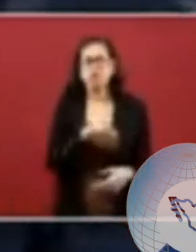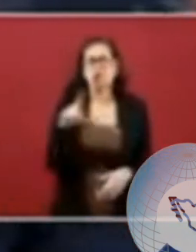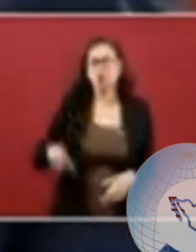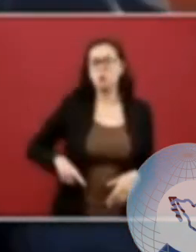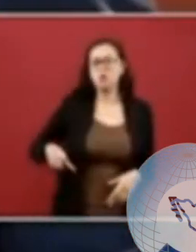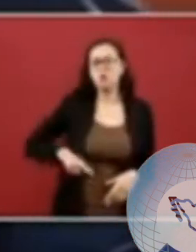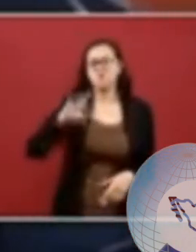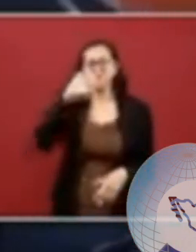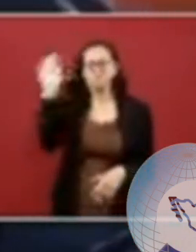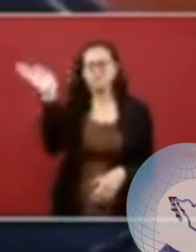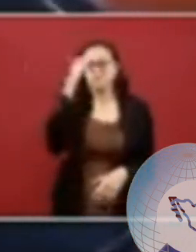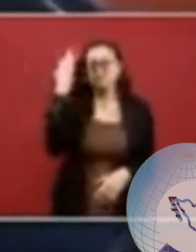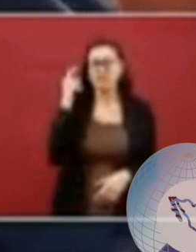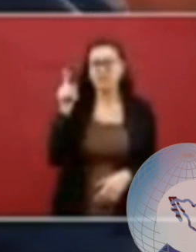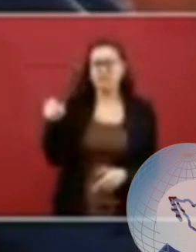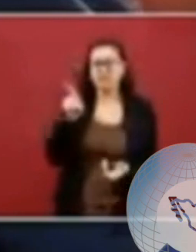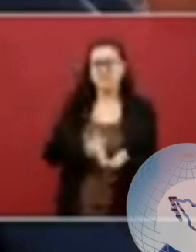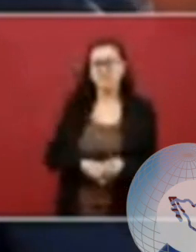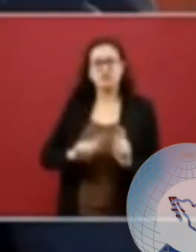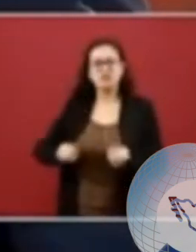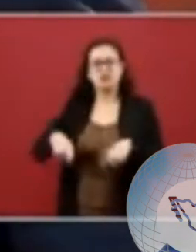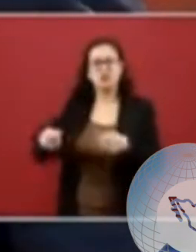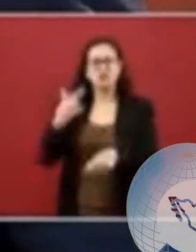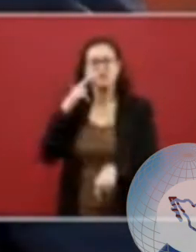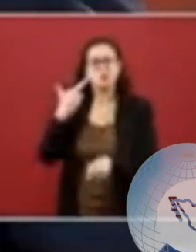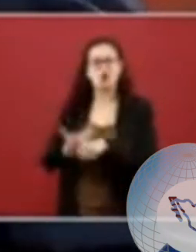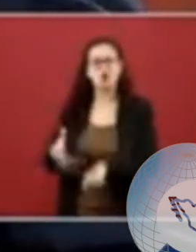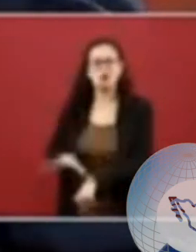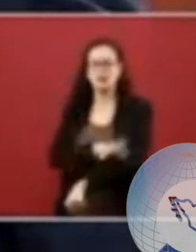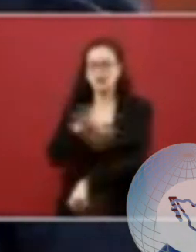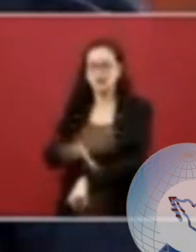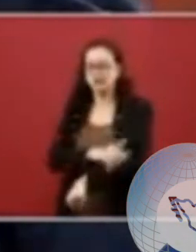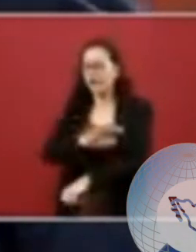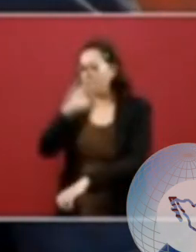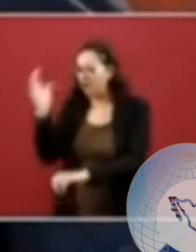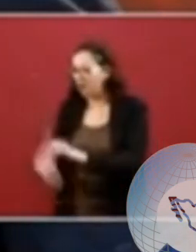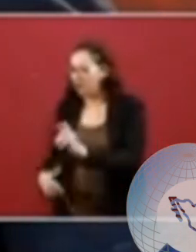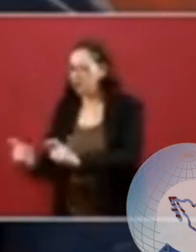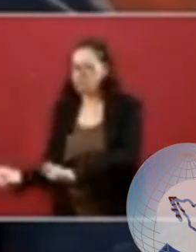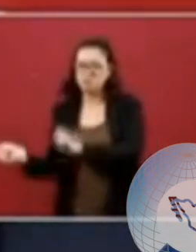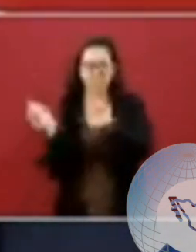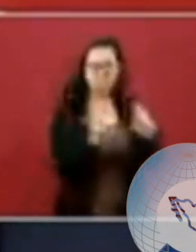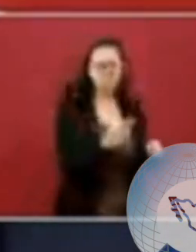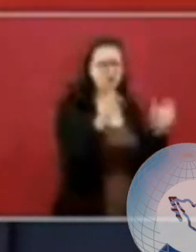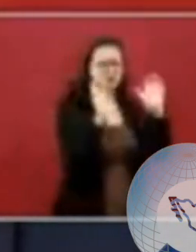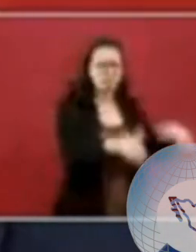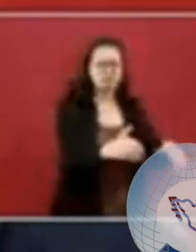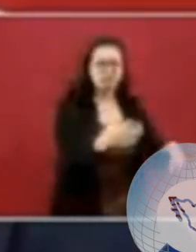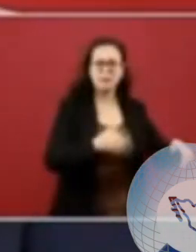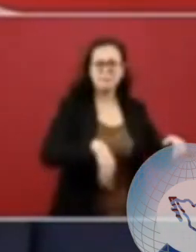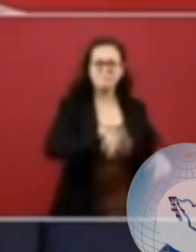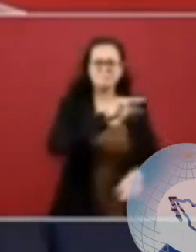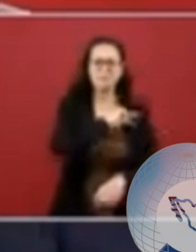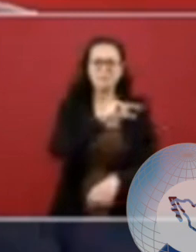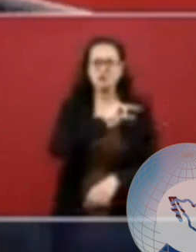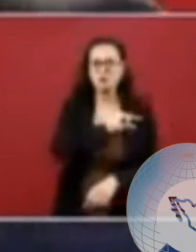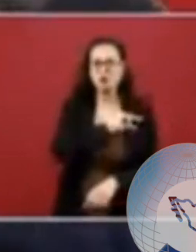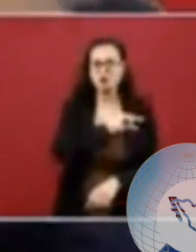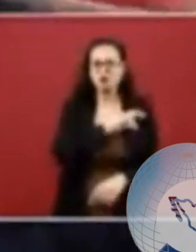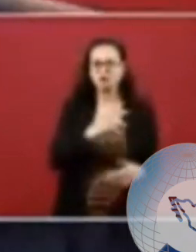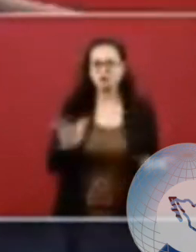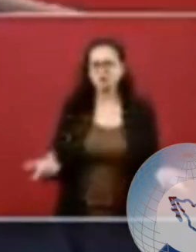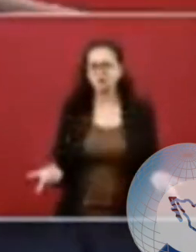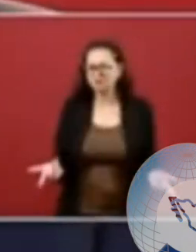sector energético pasaban a formar parte de las empresas particulares. Entonces, esto ayuda mucho.